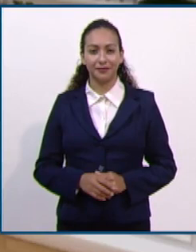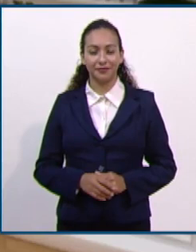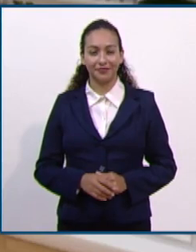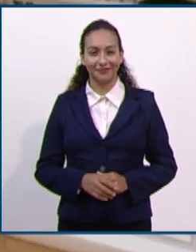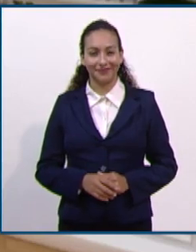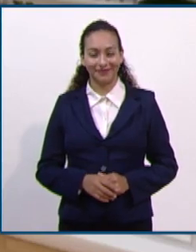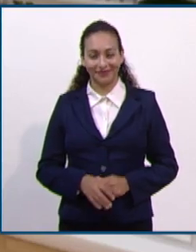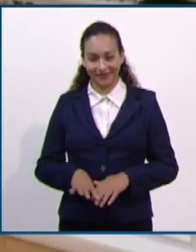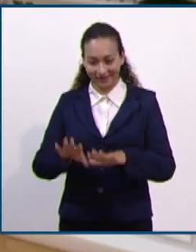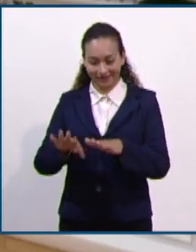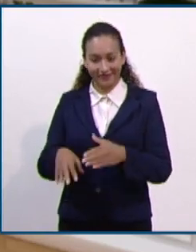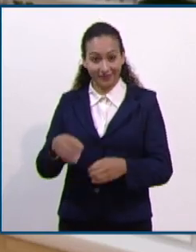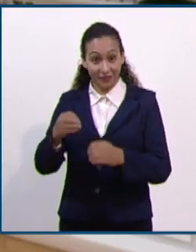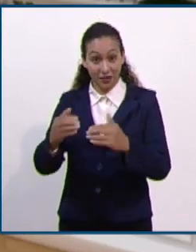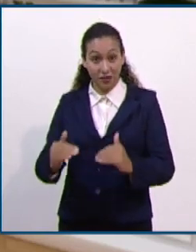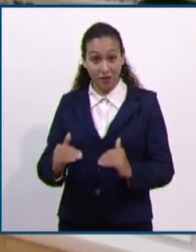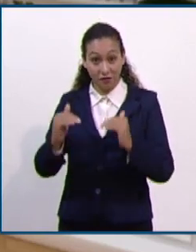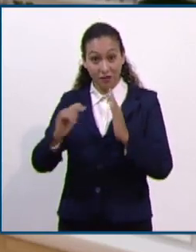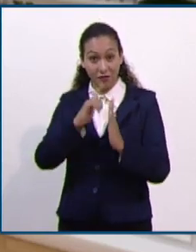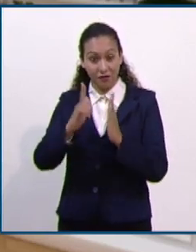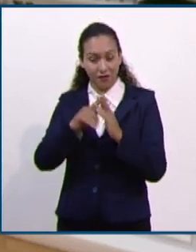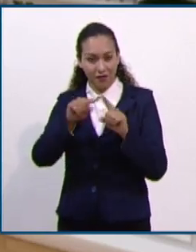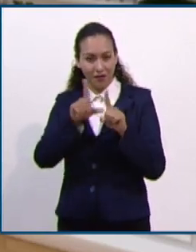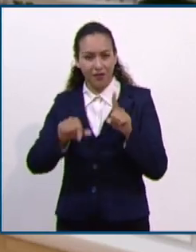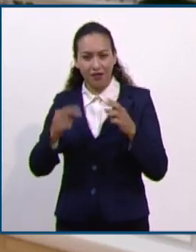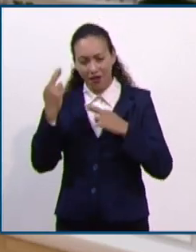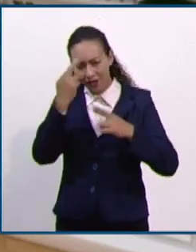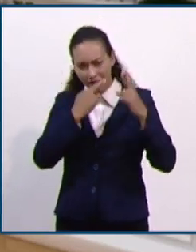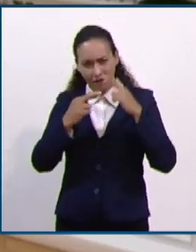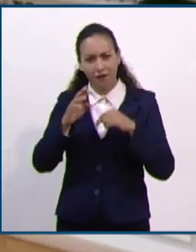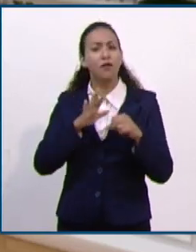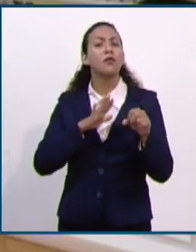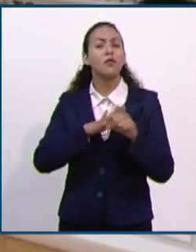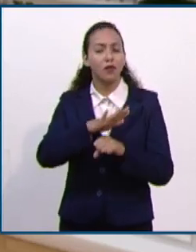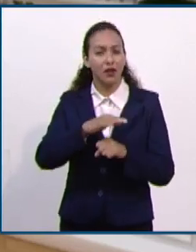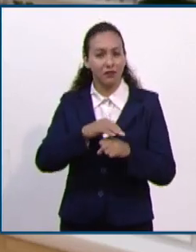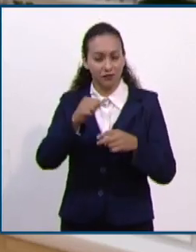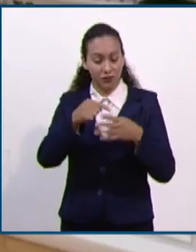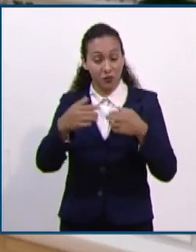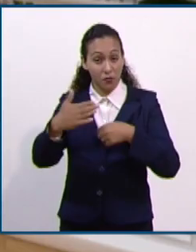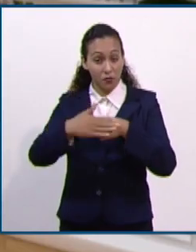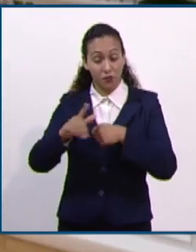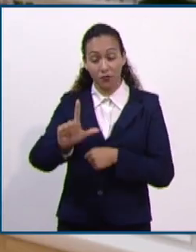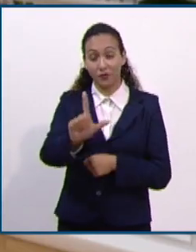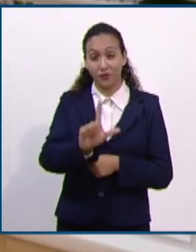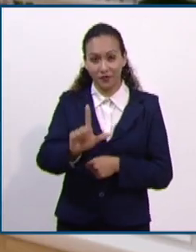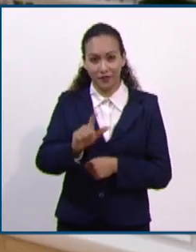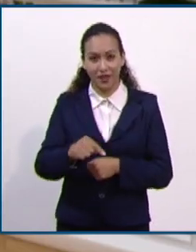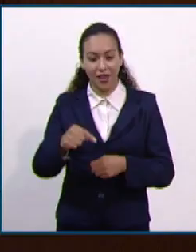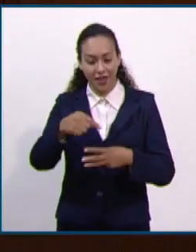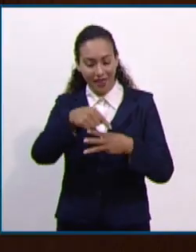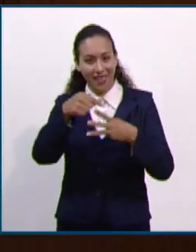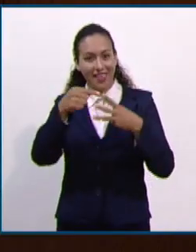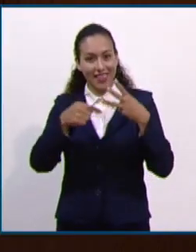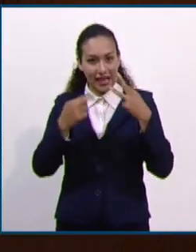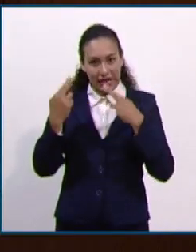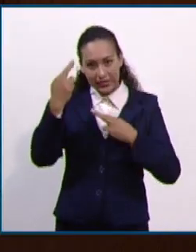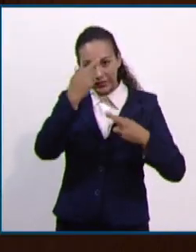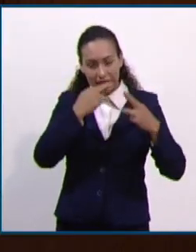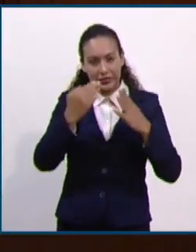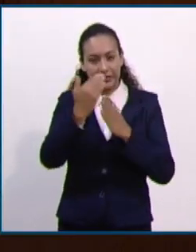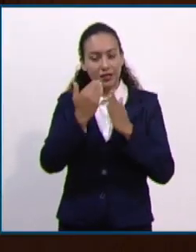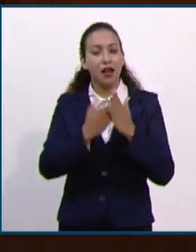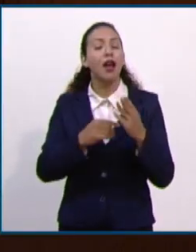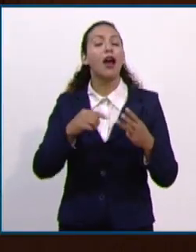El Pleno de la Suprema Corte tiene previsto analizar y resolver en su sesión del próximo lunes 3 amparos en revisión en los que se